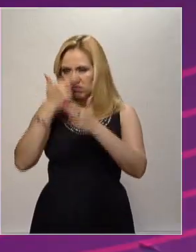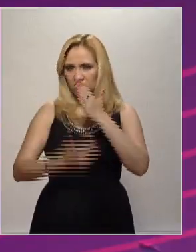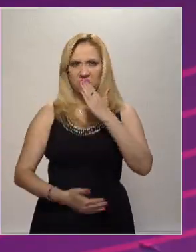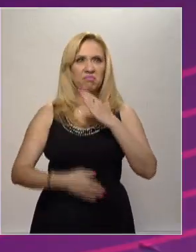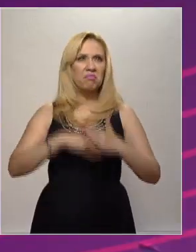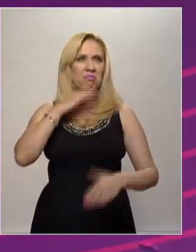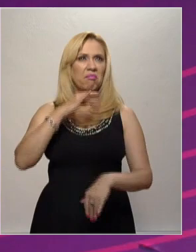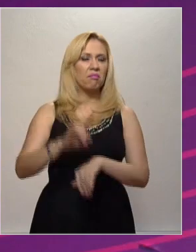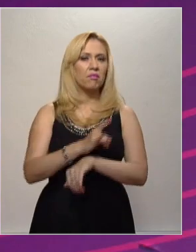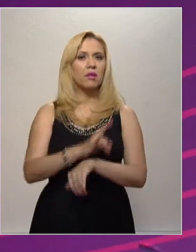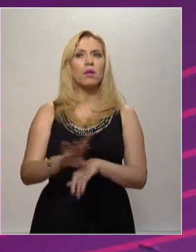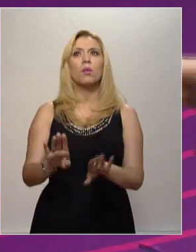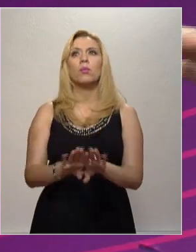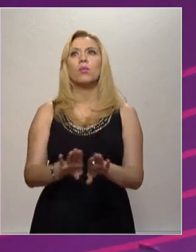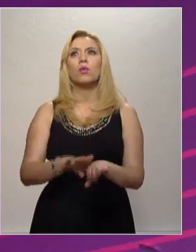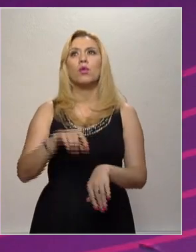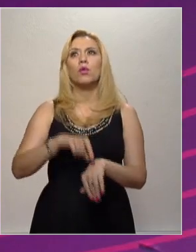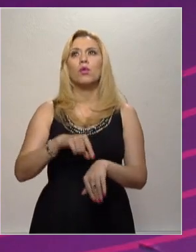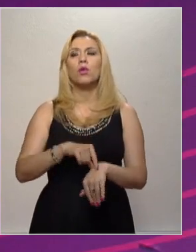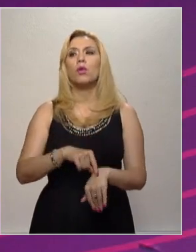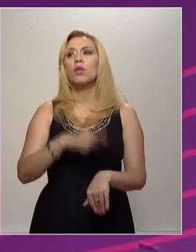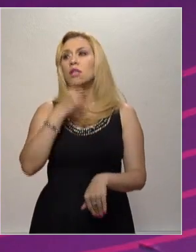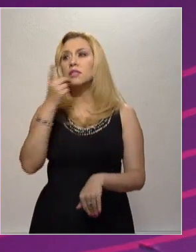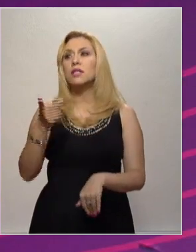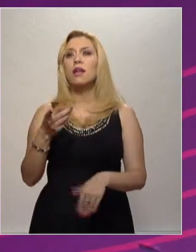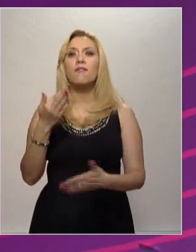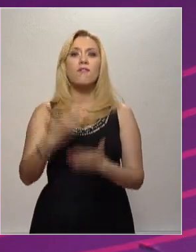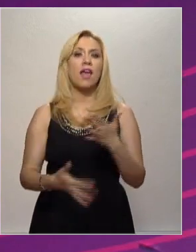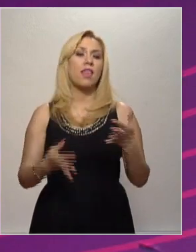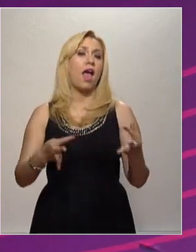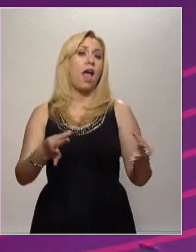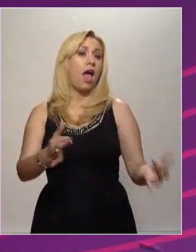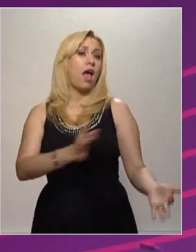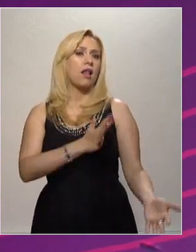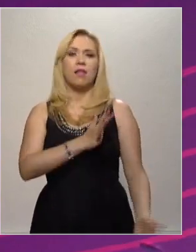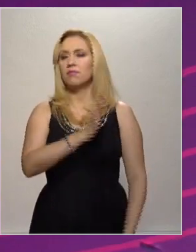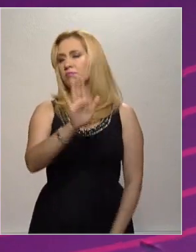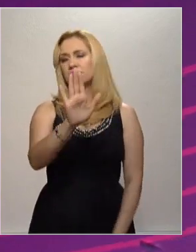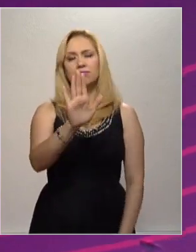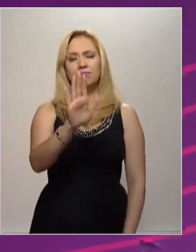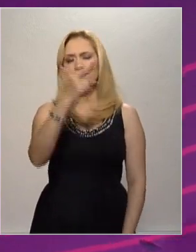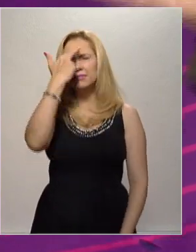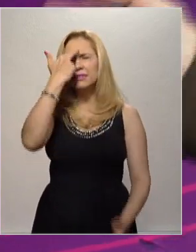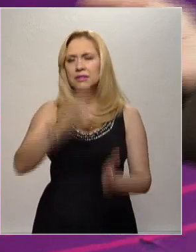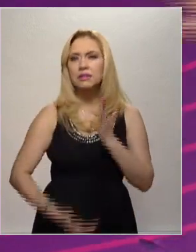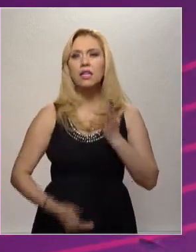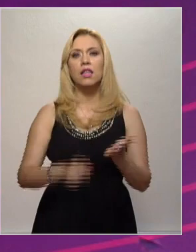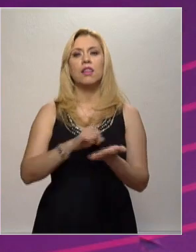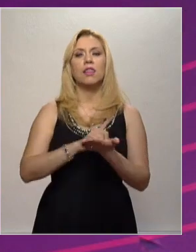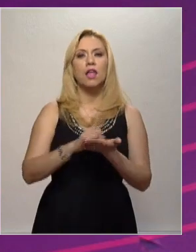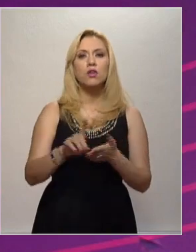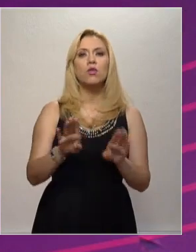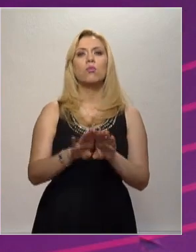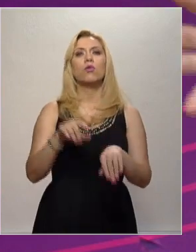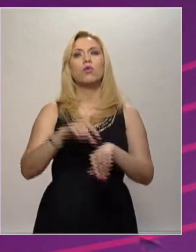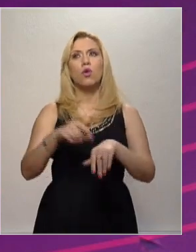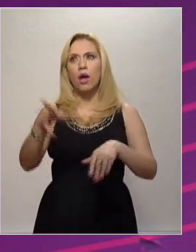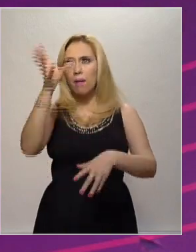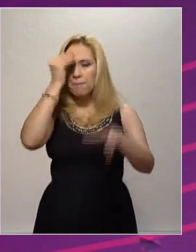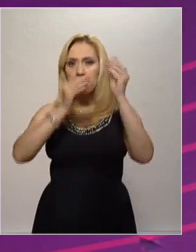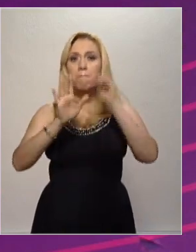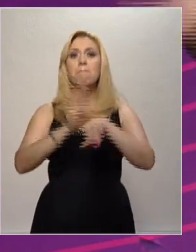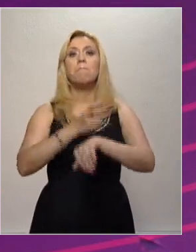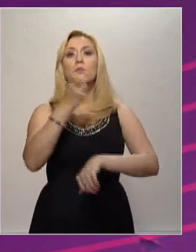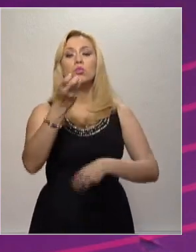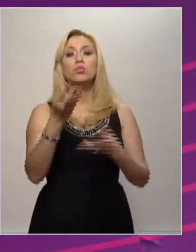como un problema de calidad. No es un problema de calidad, es un problema de violación de derechos, es un problema de cómo se forman los médicos, en fin. Y por